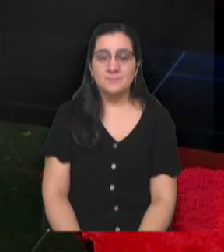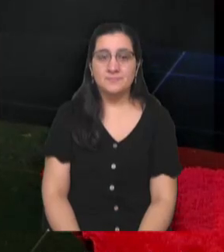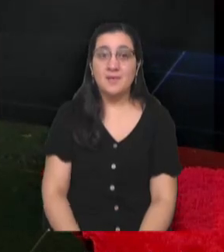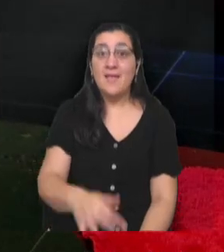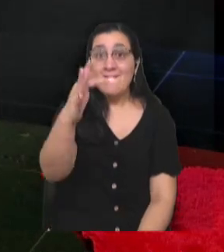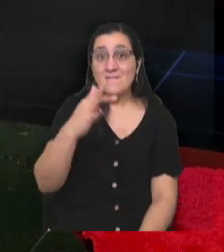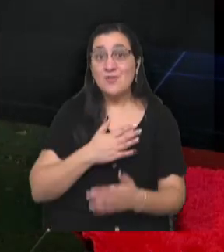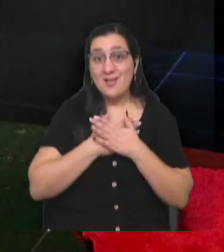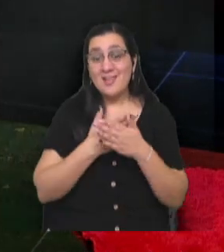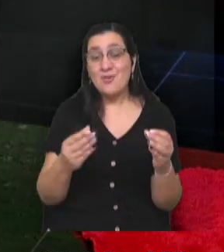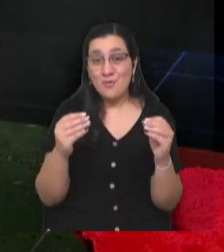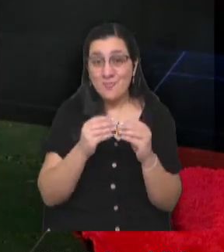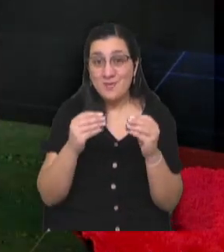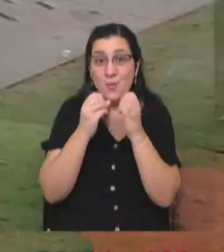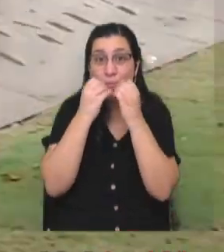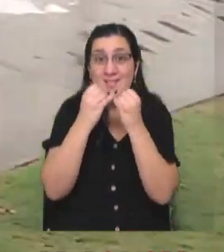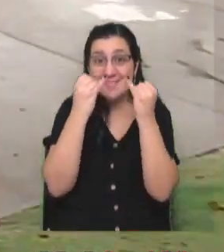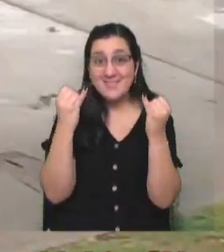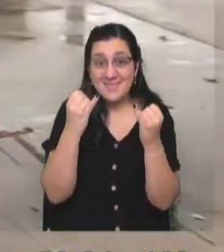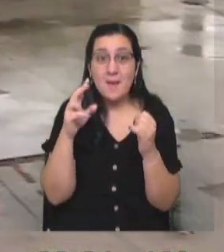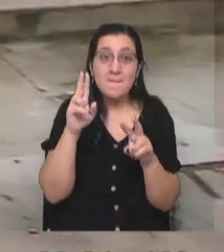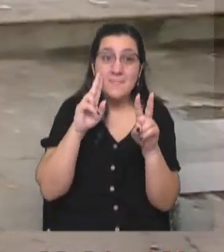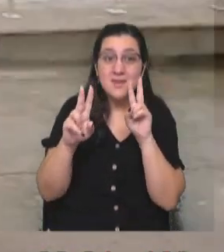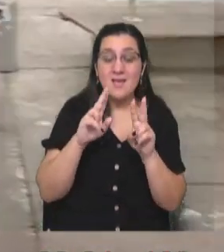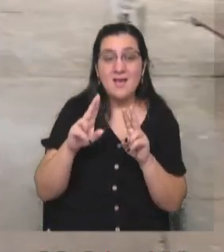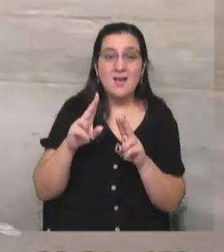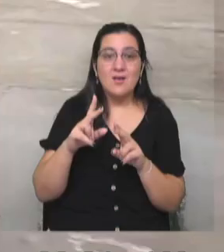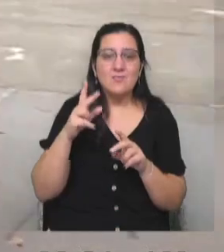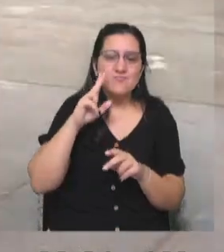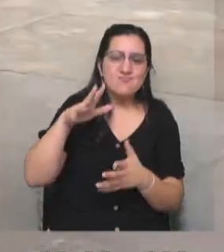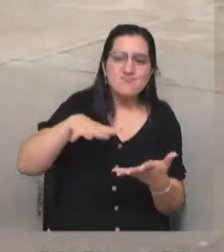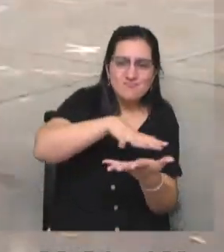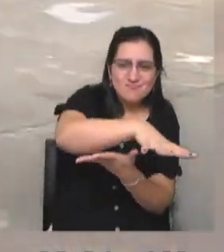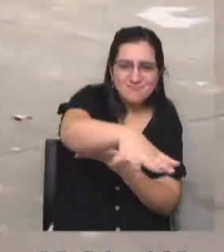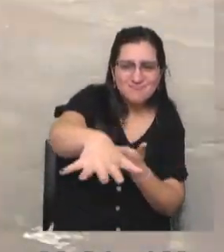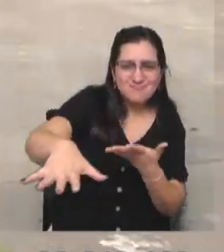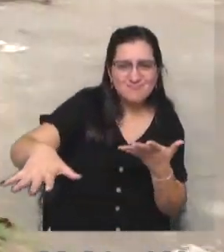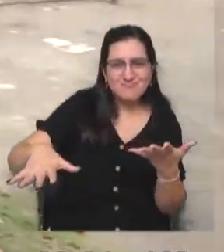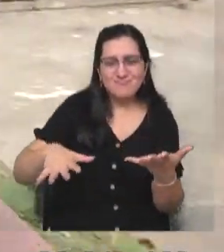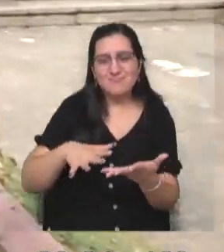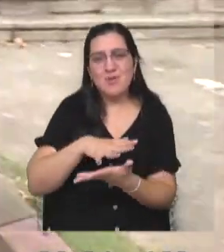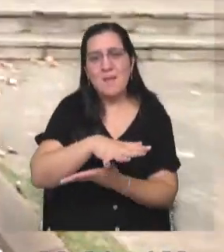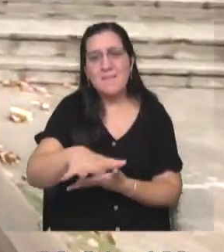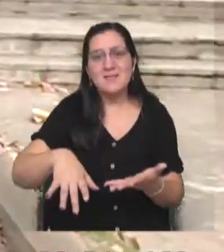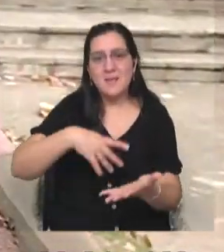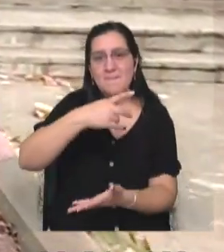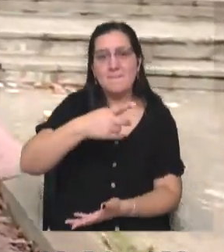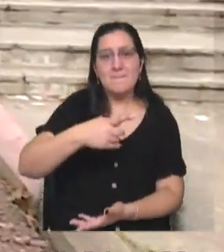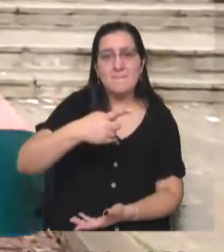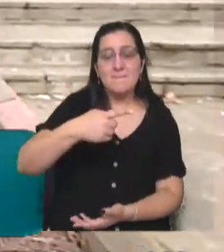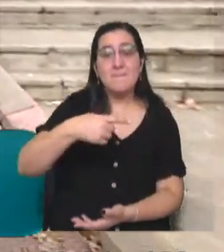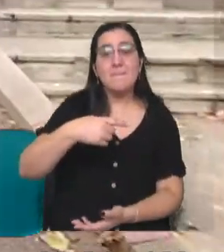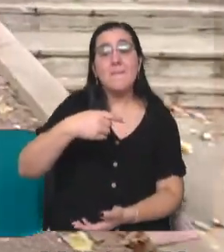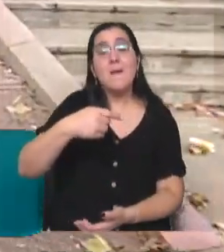Chito querido, compañeras, buen día. Y mira, alumbrando esta pérgola que tenemos aquí sobre la plaza Mártires